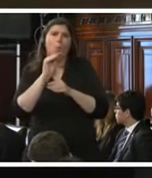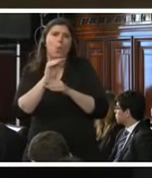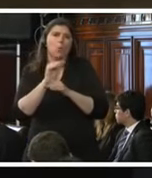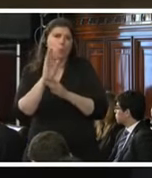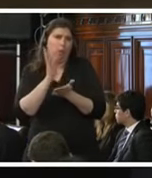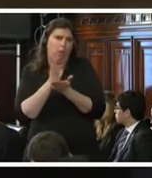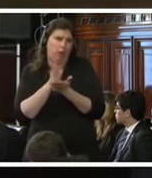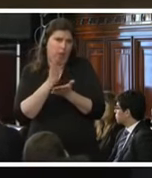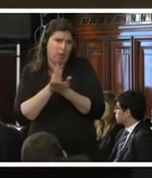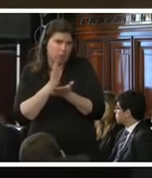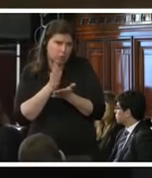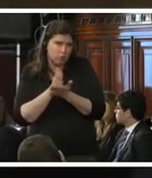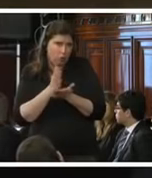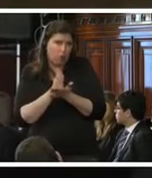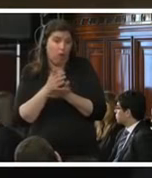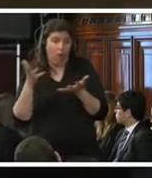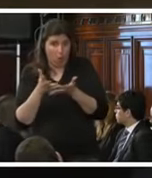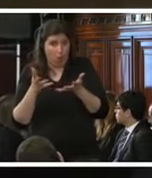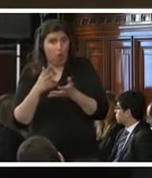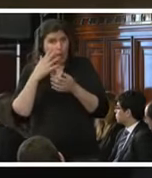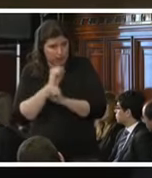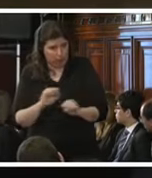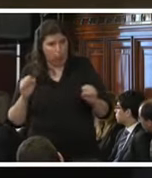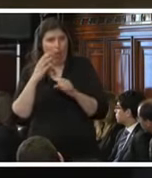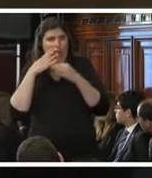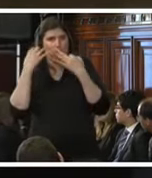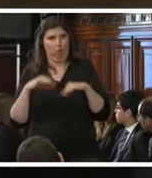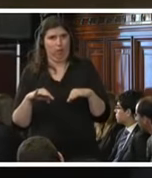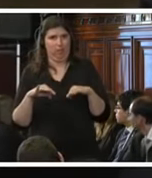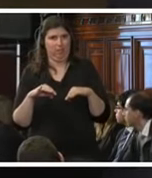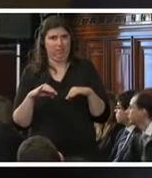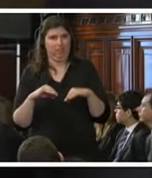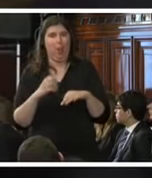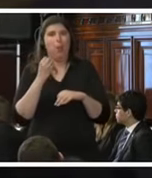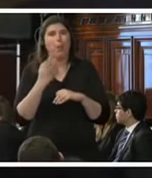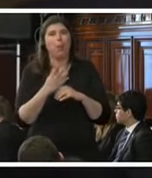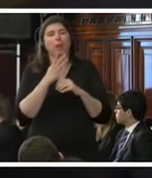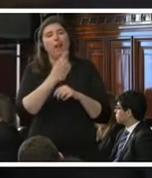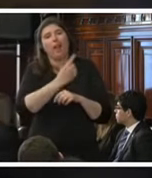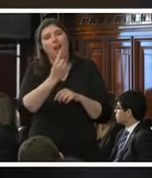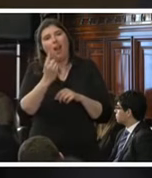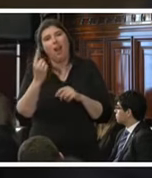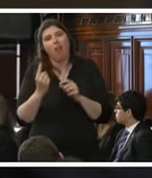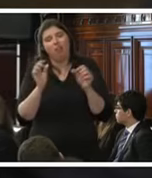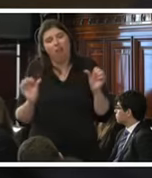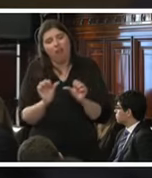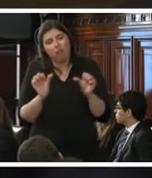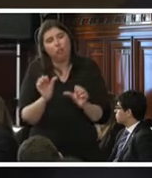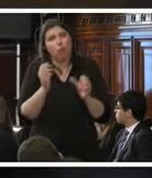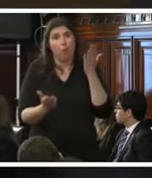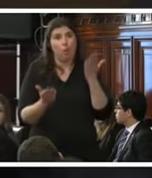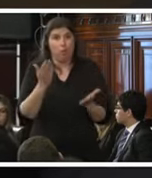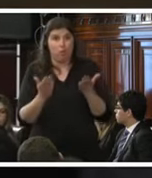en juicio, es posible concretarlo, puesto que cada acto procesal como condición de validez